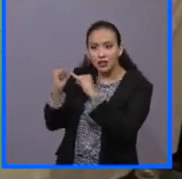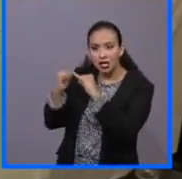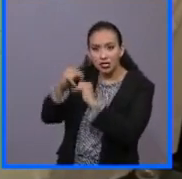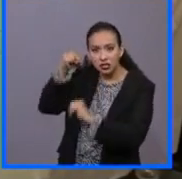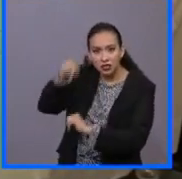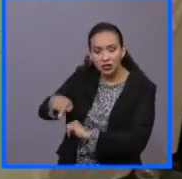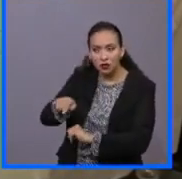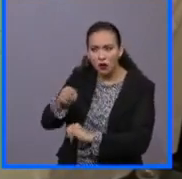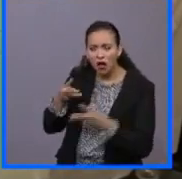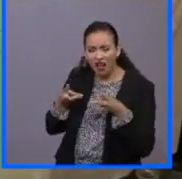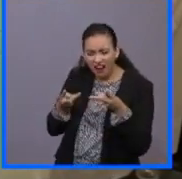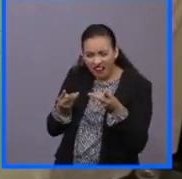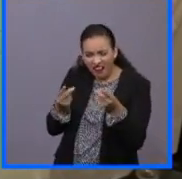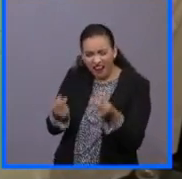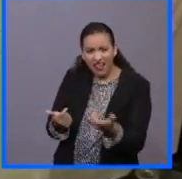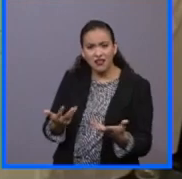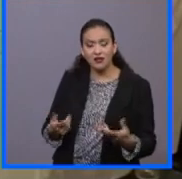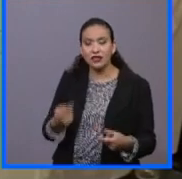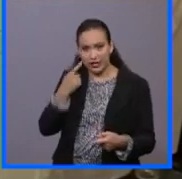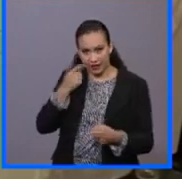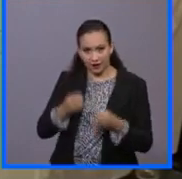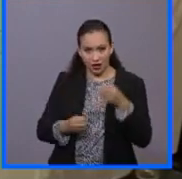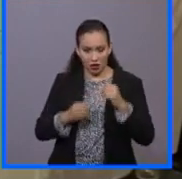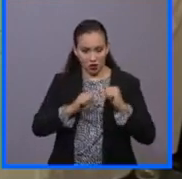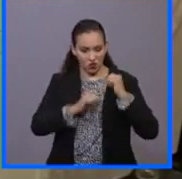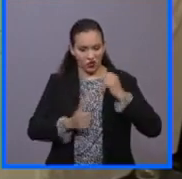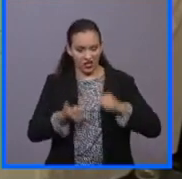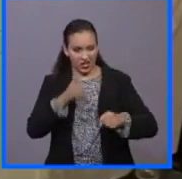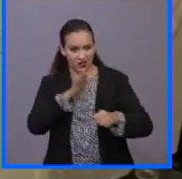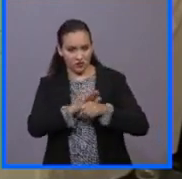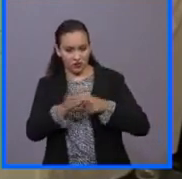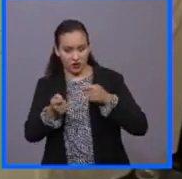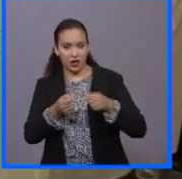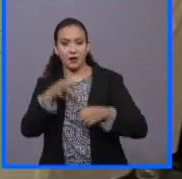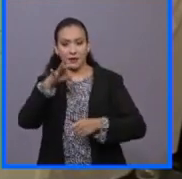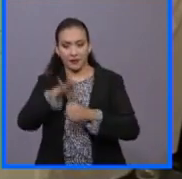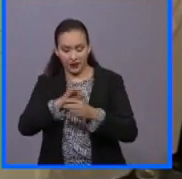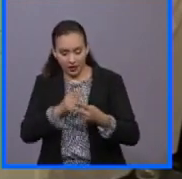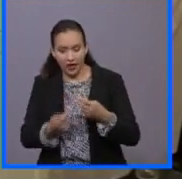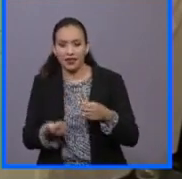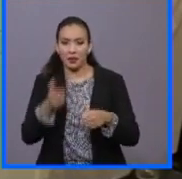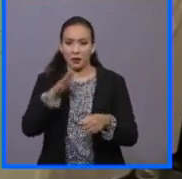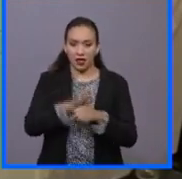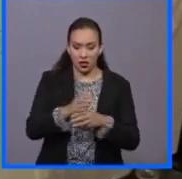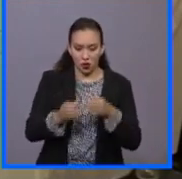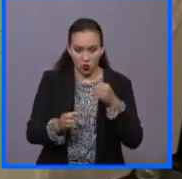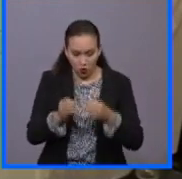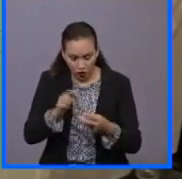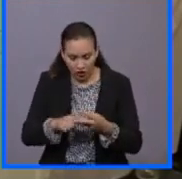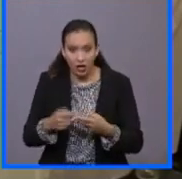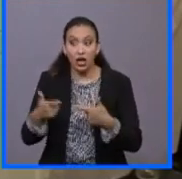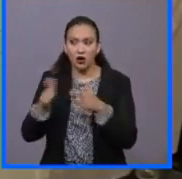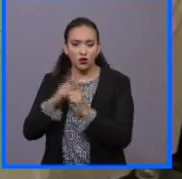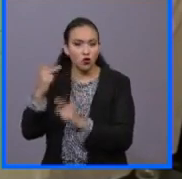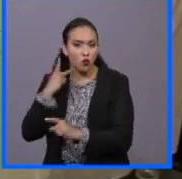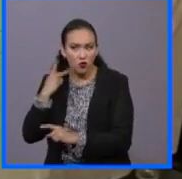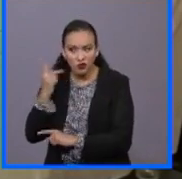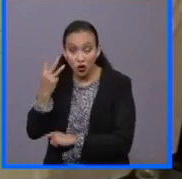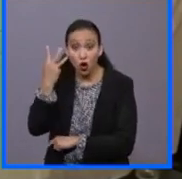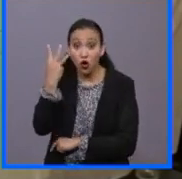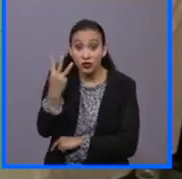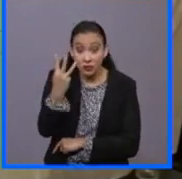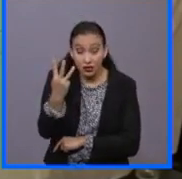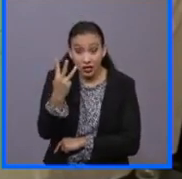nuestra democracia, la autoridad electoral administrativa, la autoridad electoral jurisdiccional y los partidos políticos, los